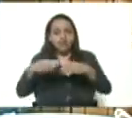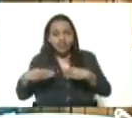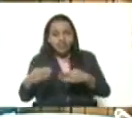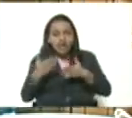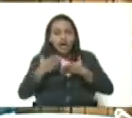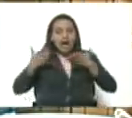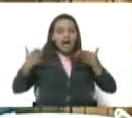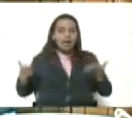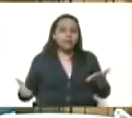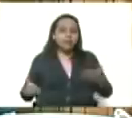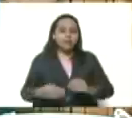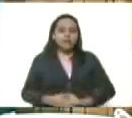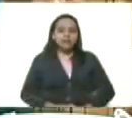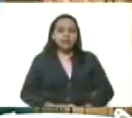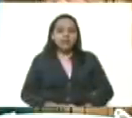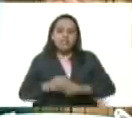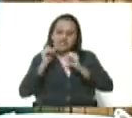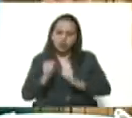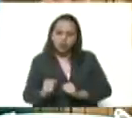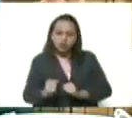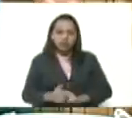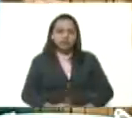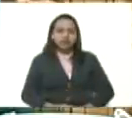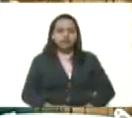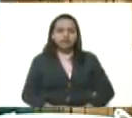Flexibilización amplia y segura.